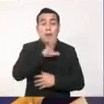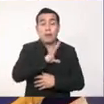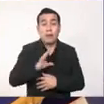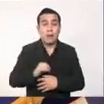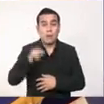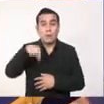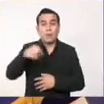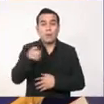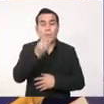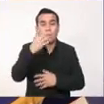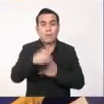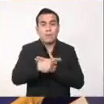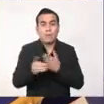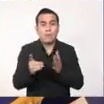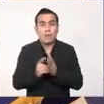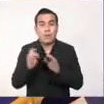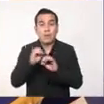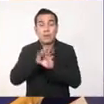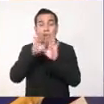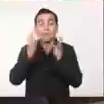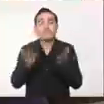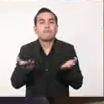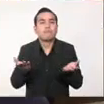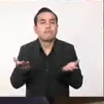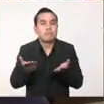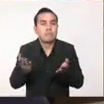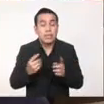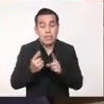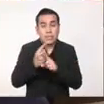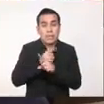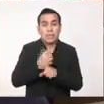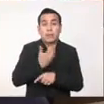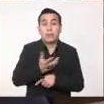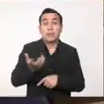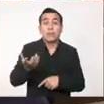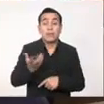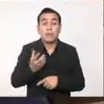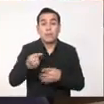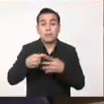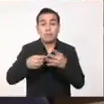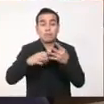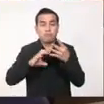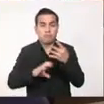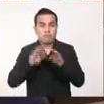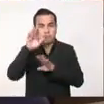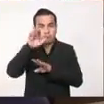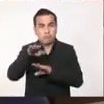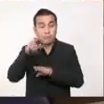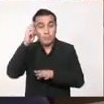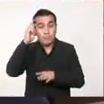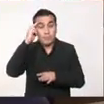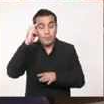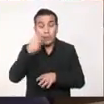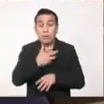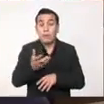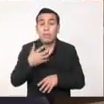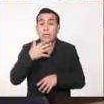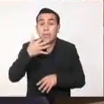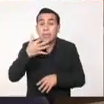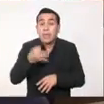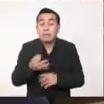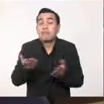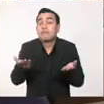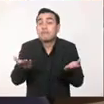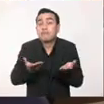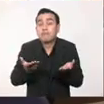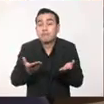nuevos diputados tenían, de acuerdo a las sentencias, tenían que corregir esas inconstitucionalidades porque si no caían en inconstitucionalidad por